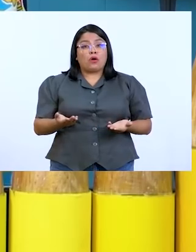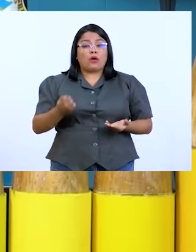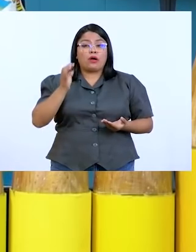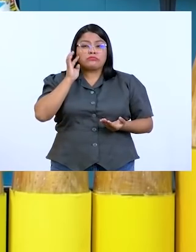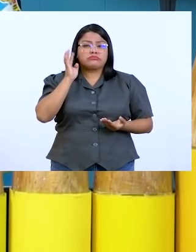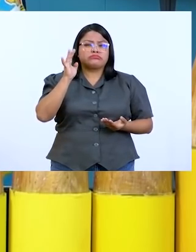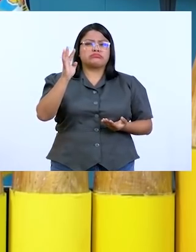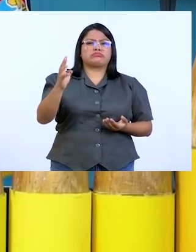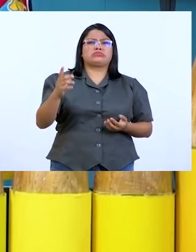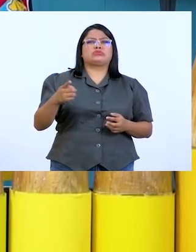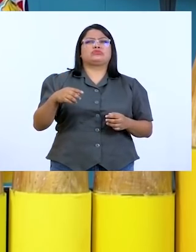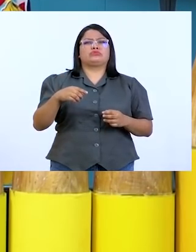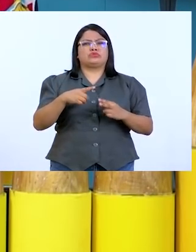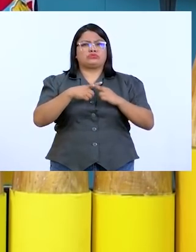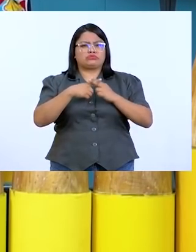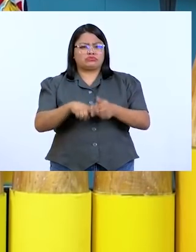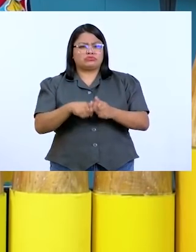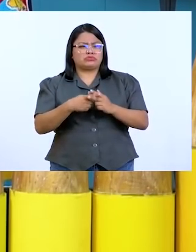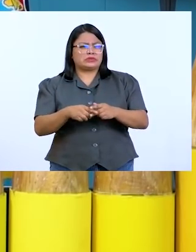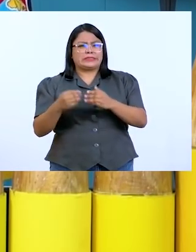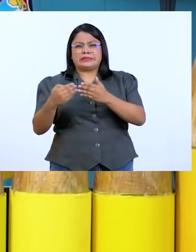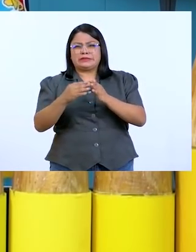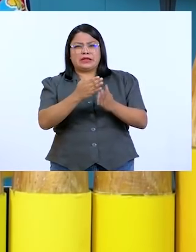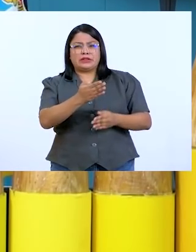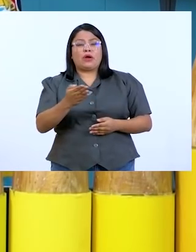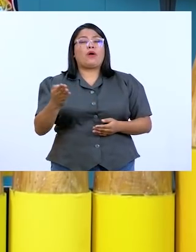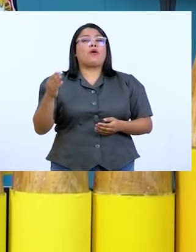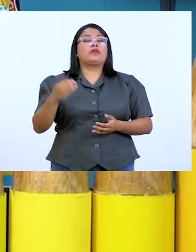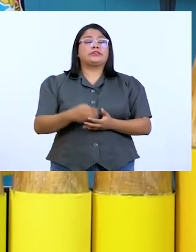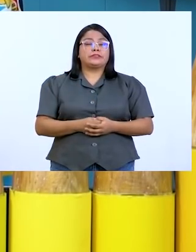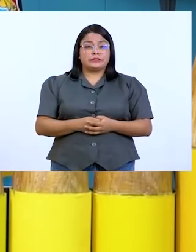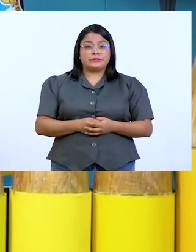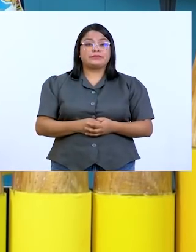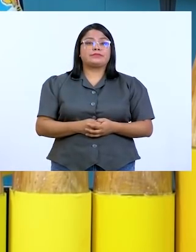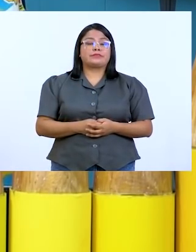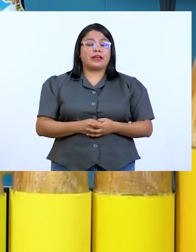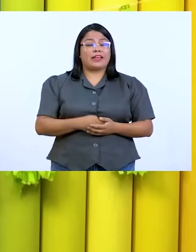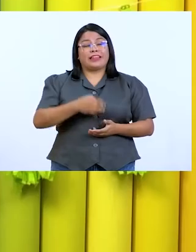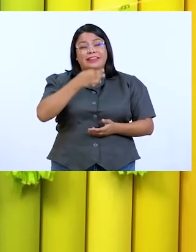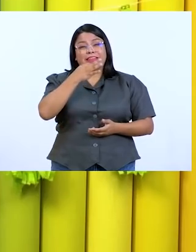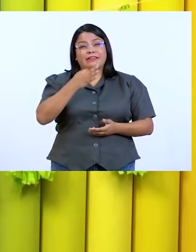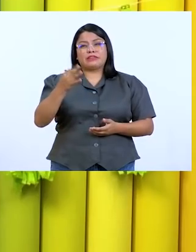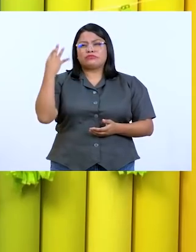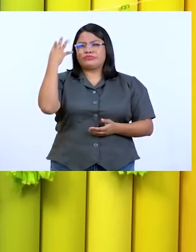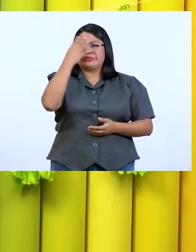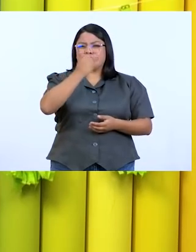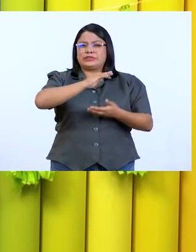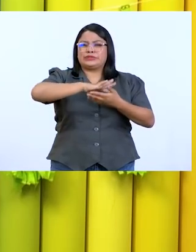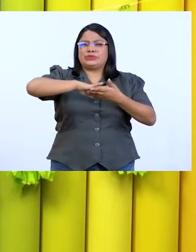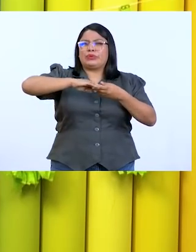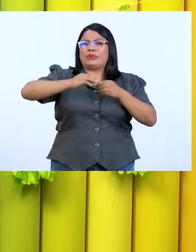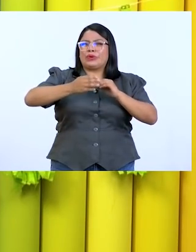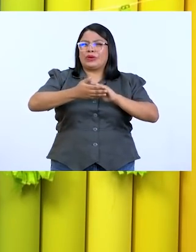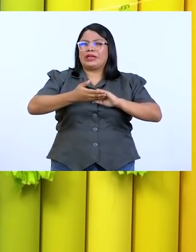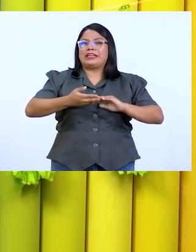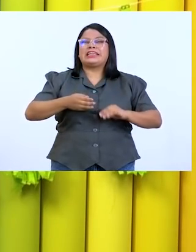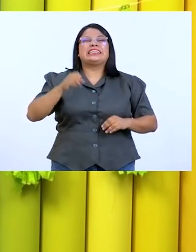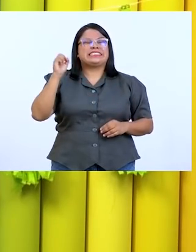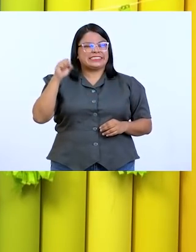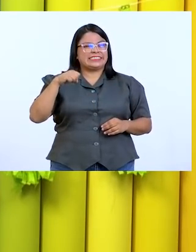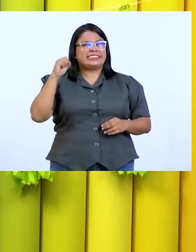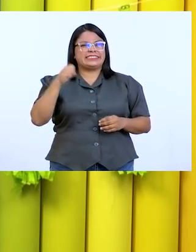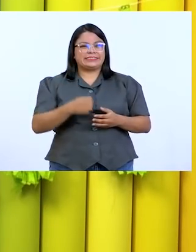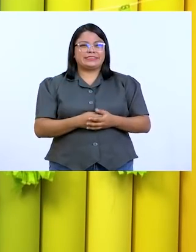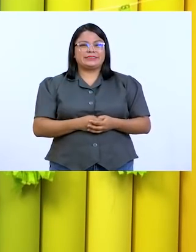Porque conseguía arreglar muchas cosas y también creaba maravillosos inventos. Sin duda fue un lindo cuento, ¿verdad, Pablo y